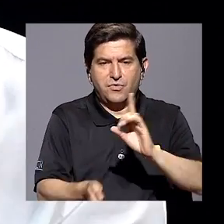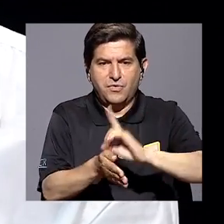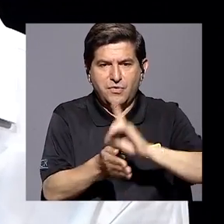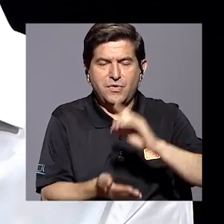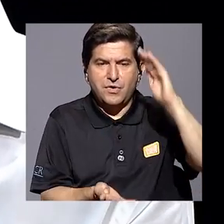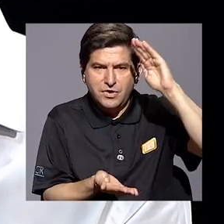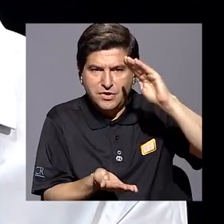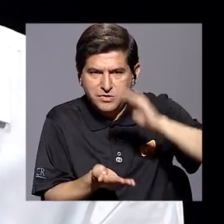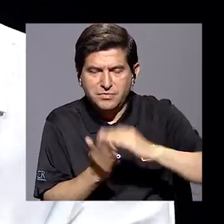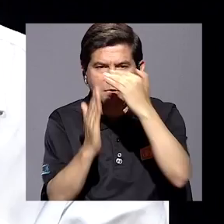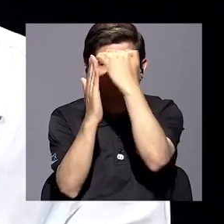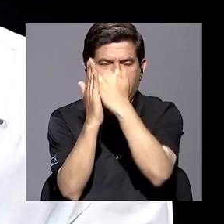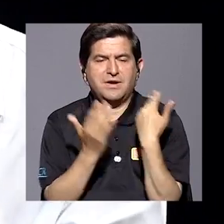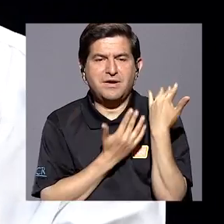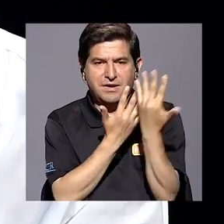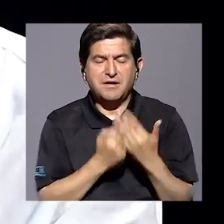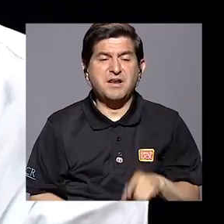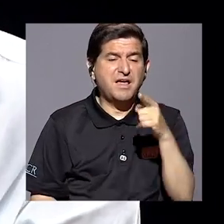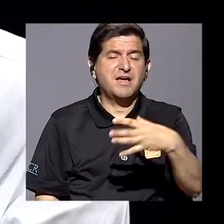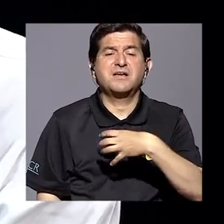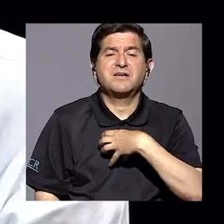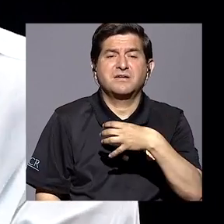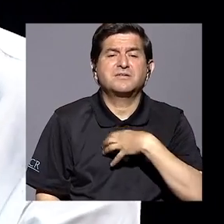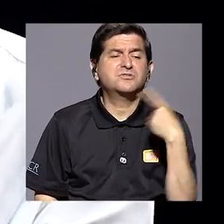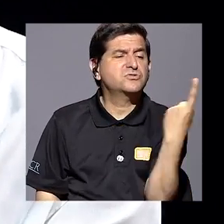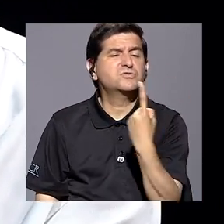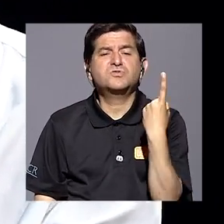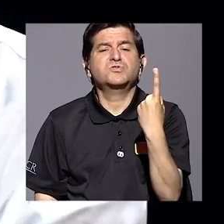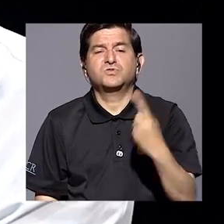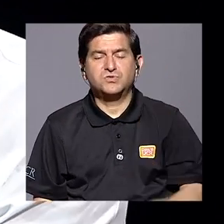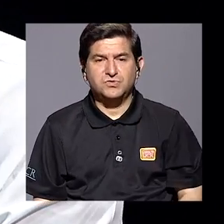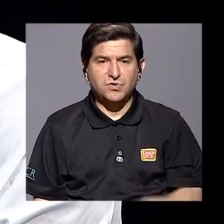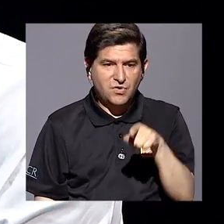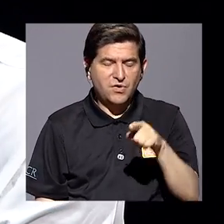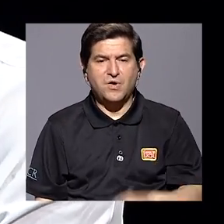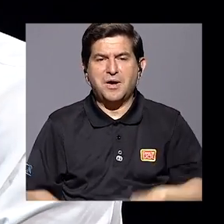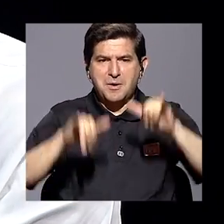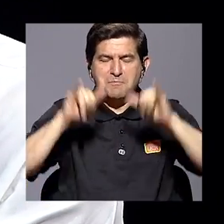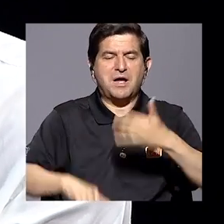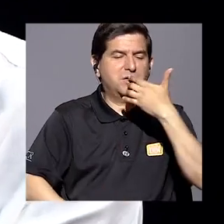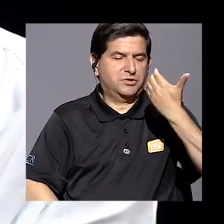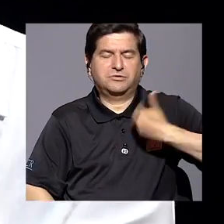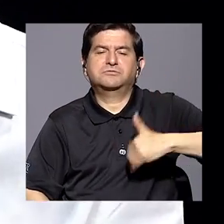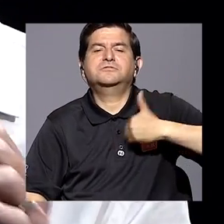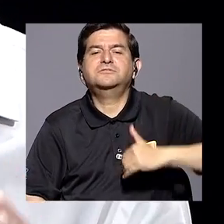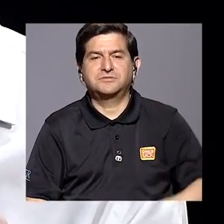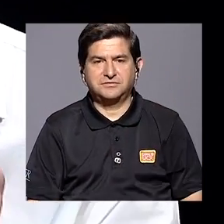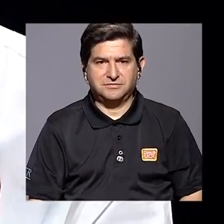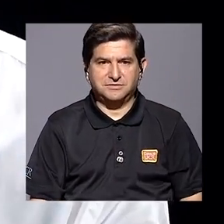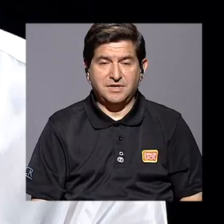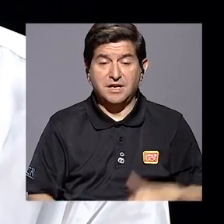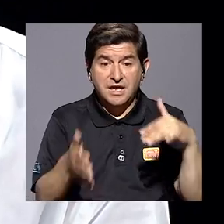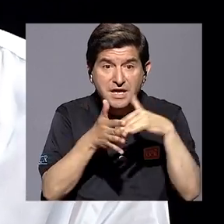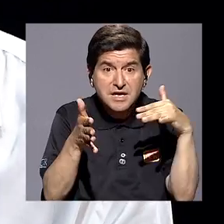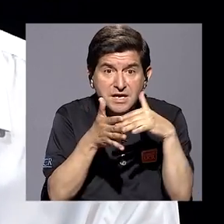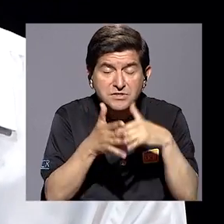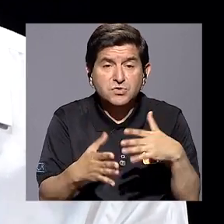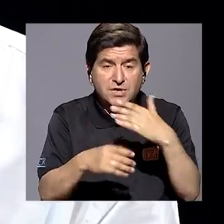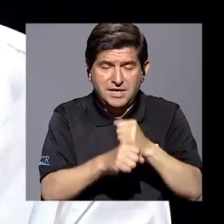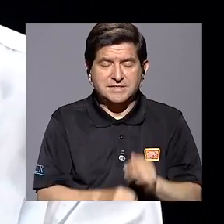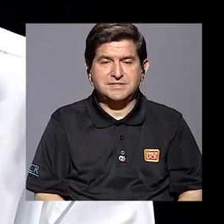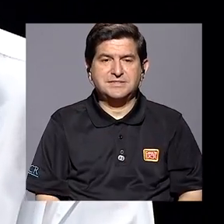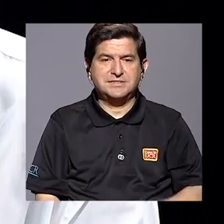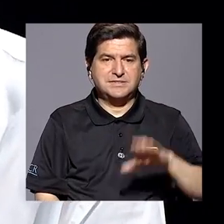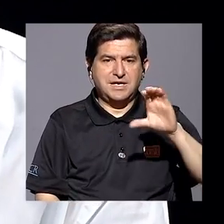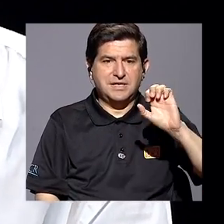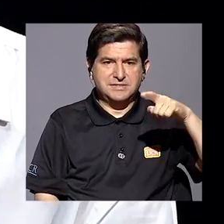y reducir las listas de espera están reclamando única y exclusivamente porque se les conserven sus privilegios hay estudios que ha hecho la